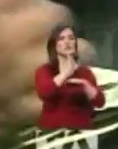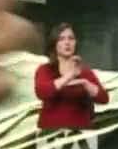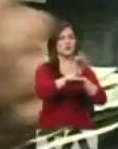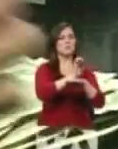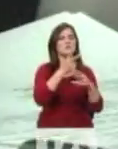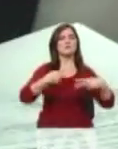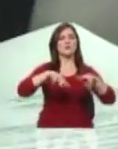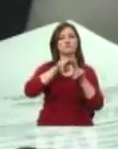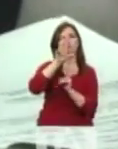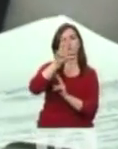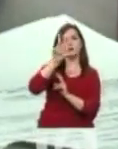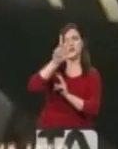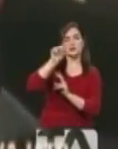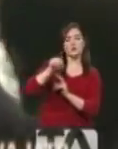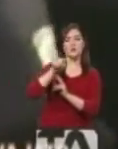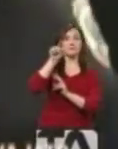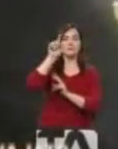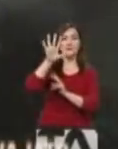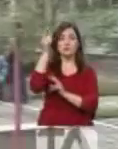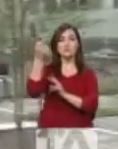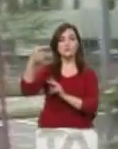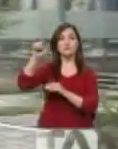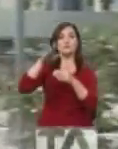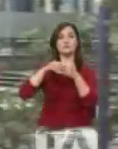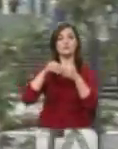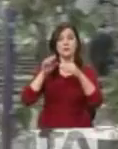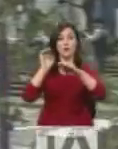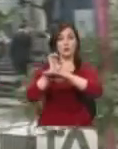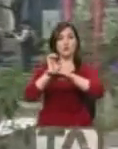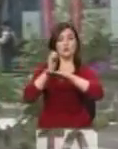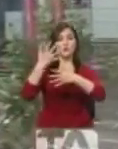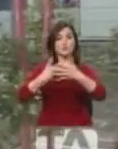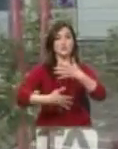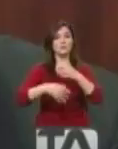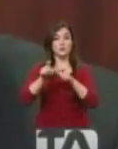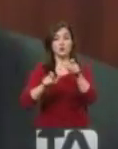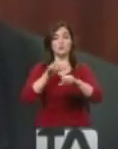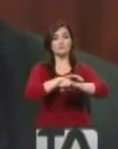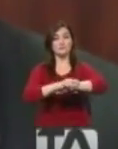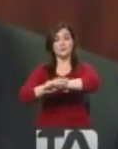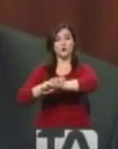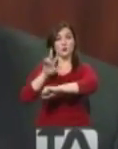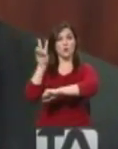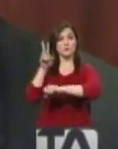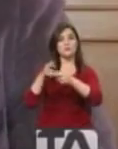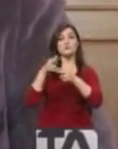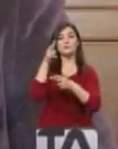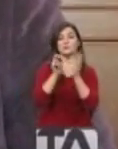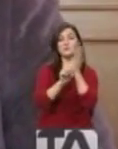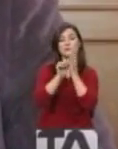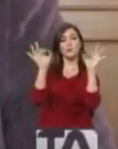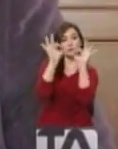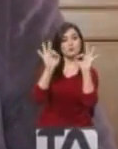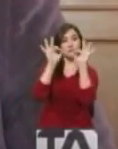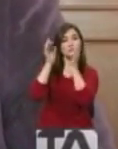por 33,5 millones de dólares, en el Ecuador solo hay dos detenidos: el exministro de Electricidad,